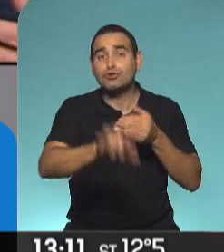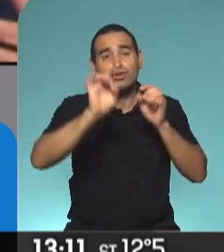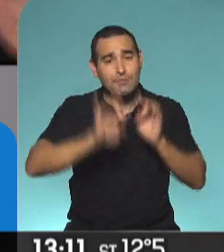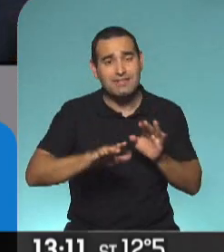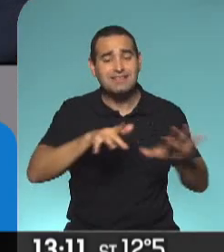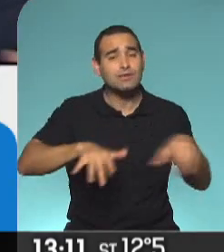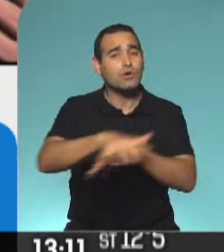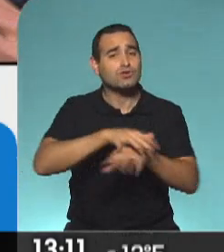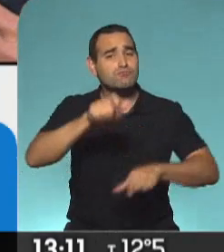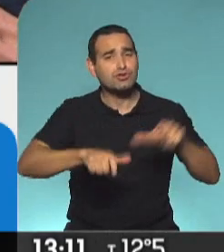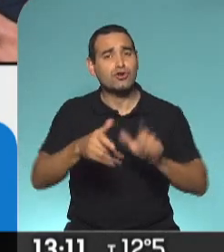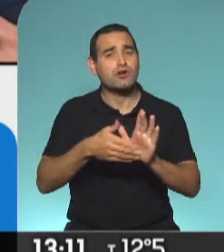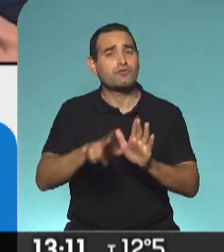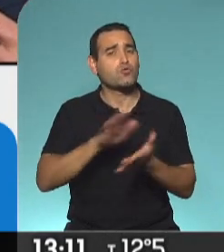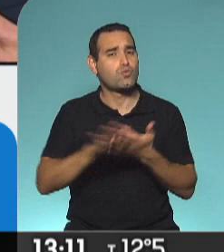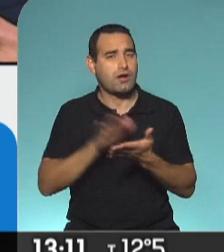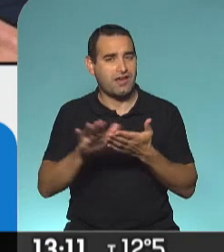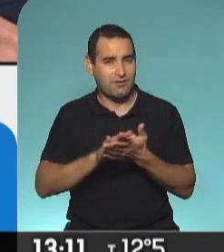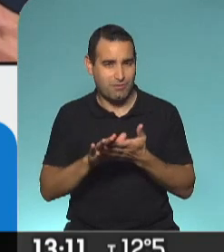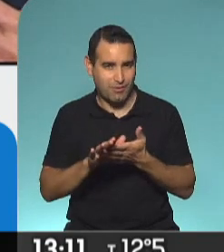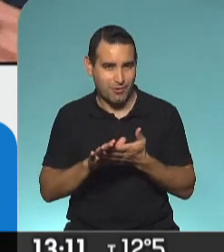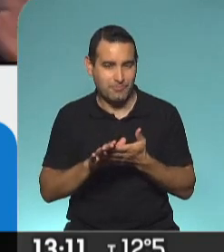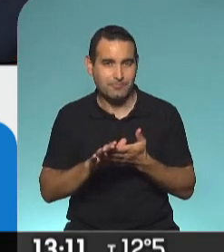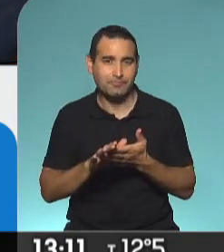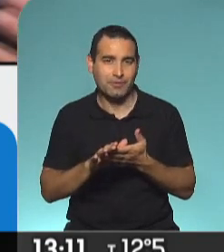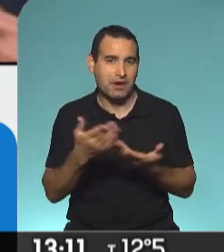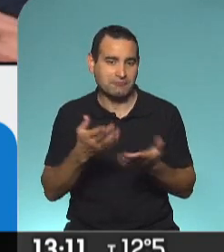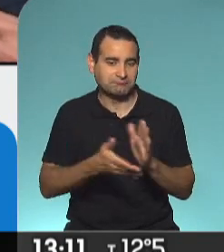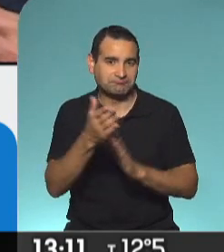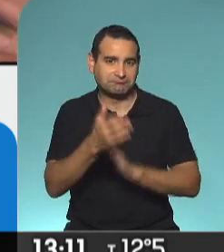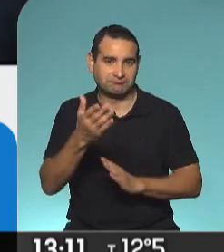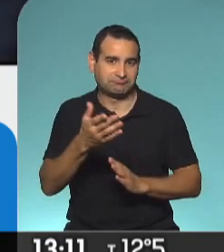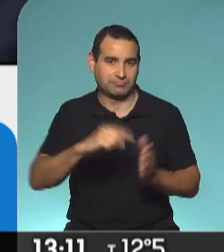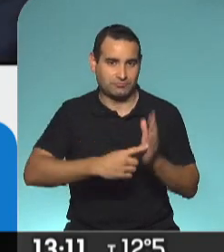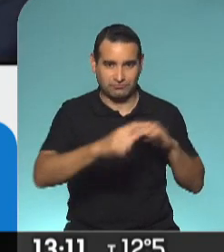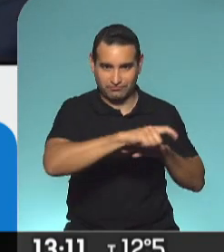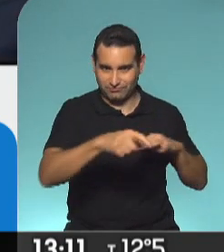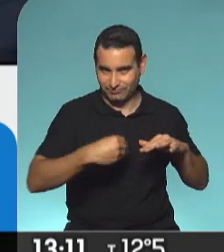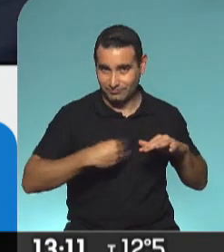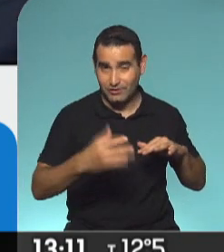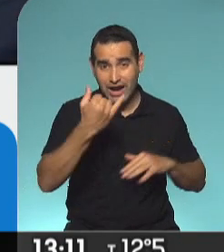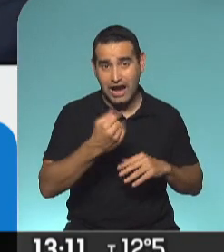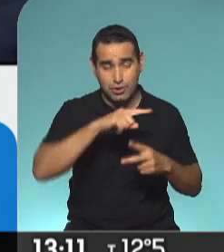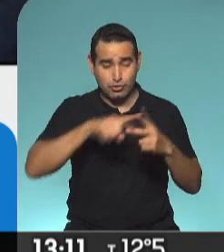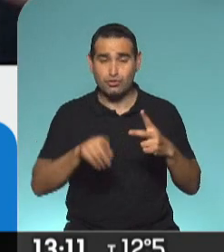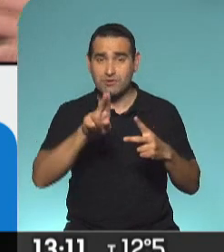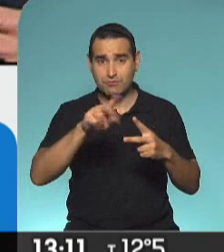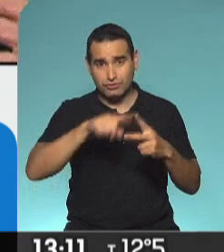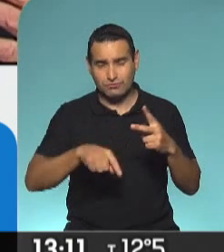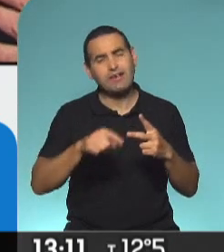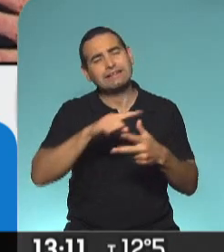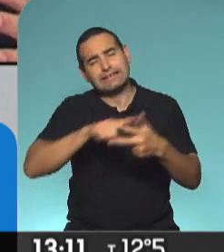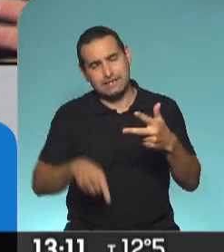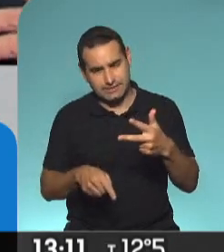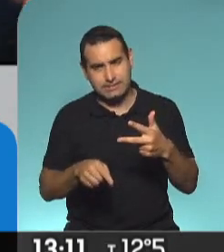aquel que tenga el nuevo certificado habilitante para poder andar en la zona metropolitana que hay dos tipos de permisos o en realidad tres